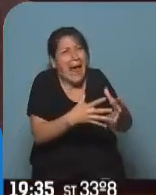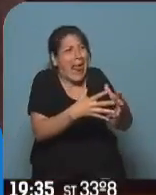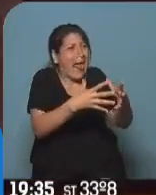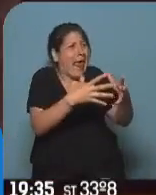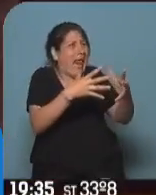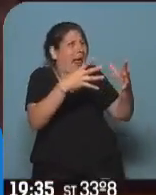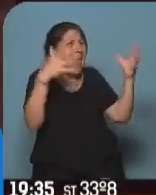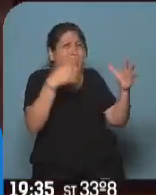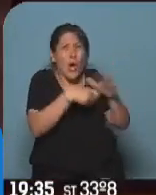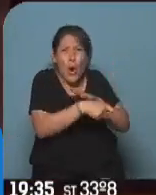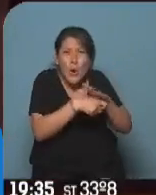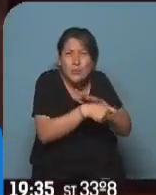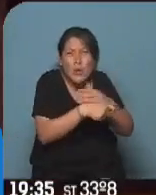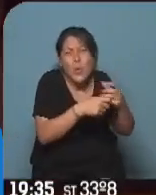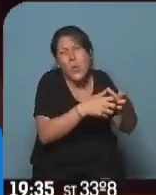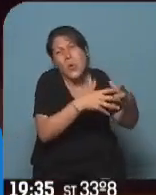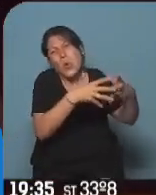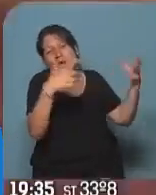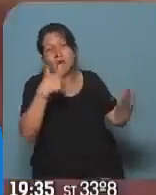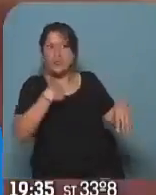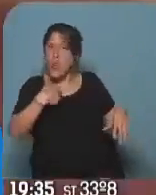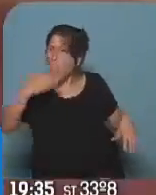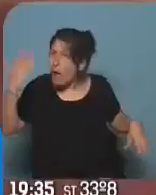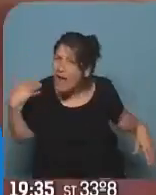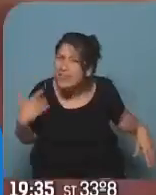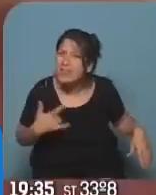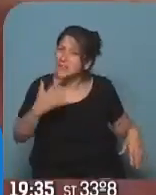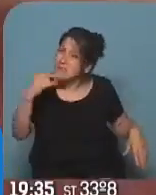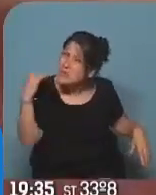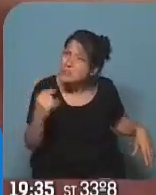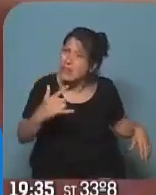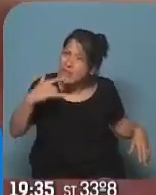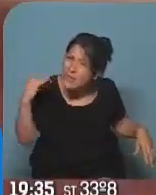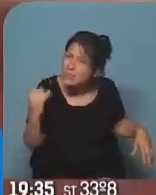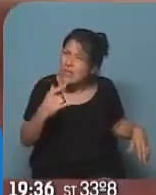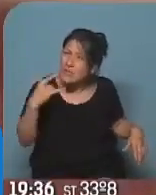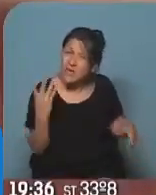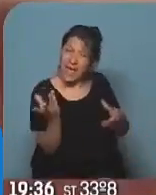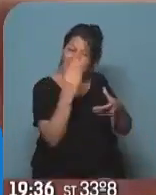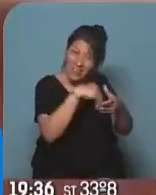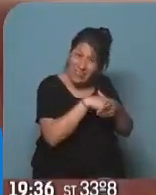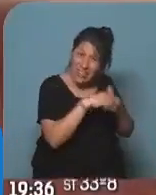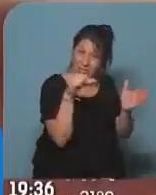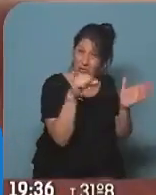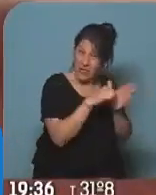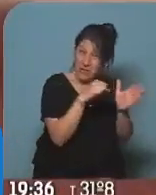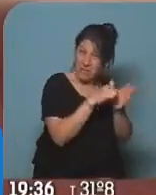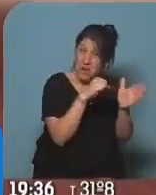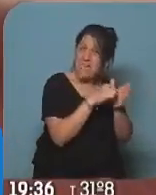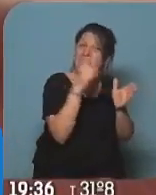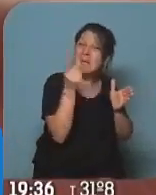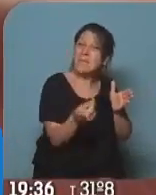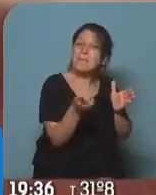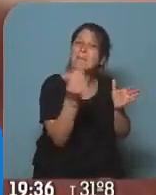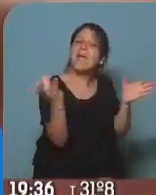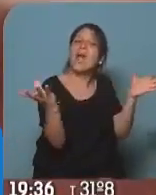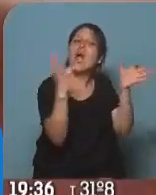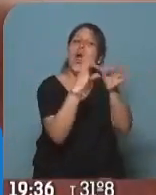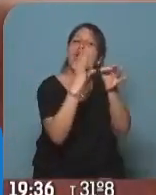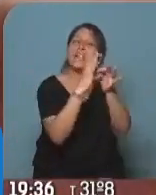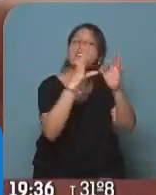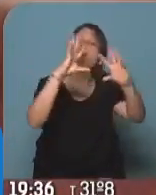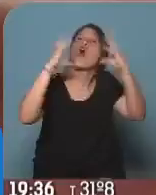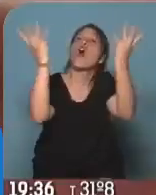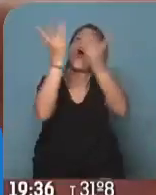esa corrupción que uno ha señalado, no solamente se dio fronteras adentro, sino que tiene nexos, vínculos y conexiones